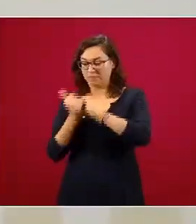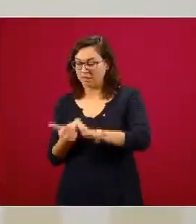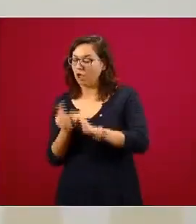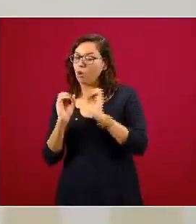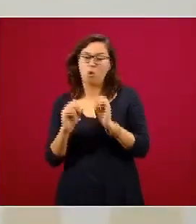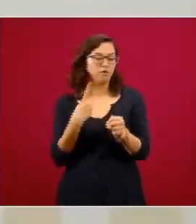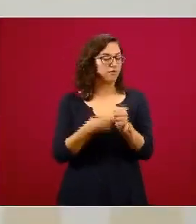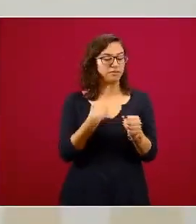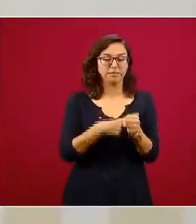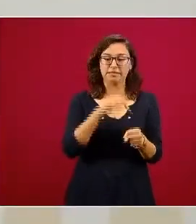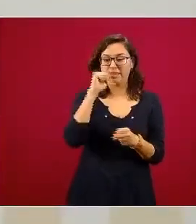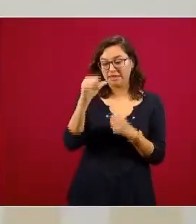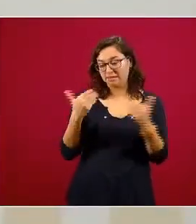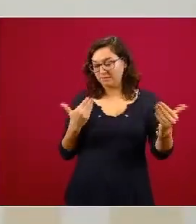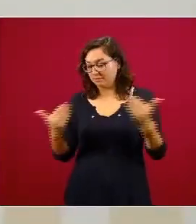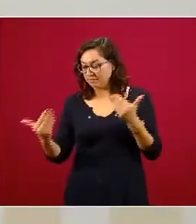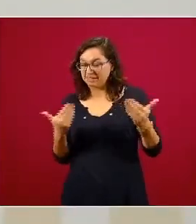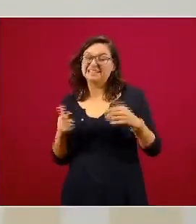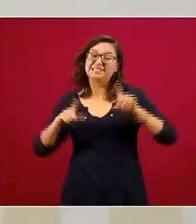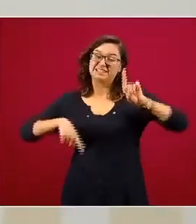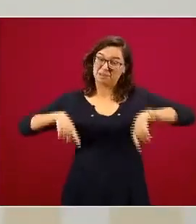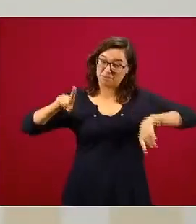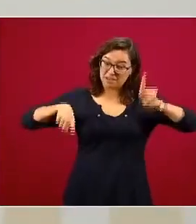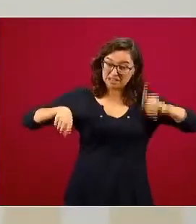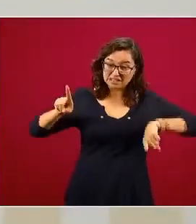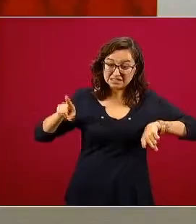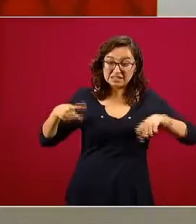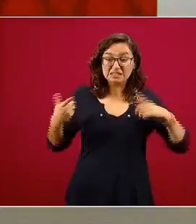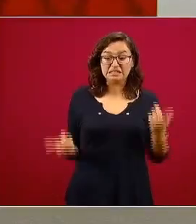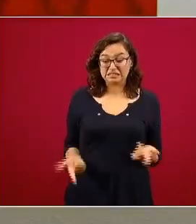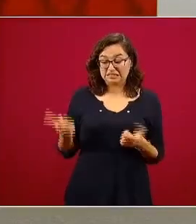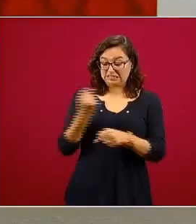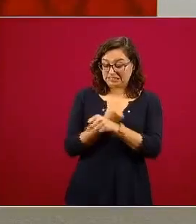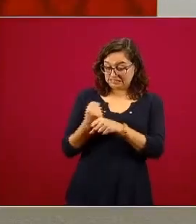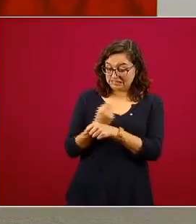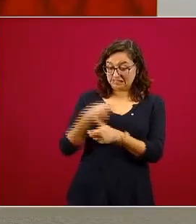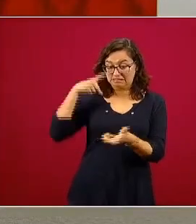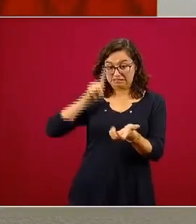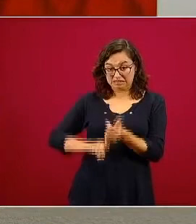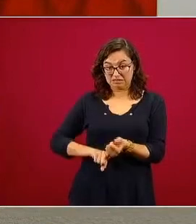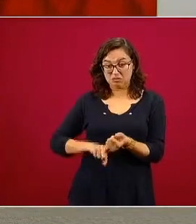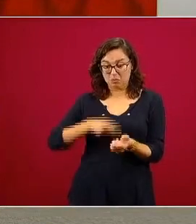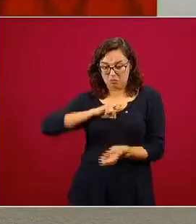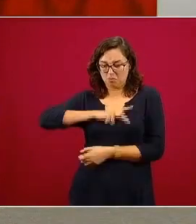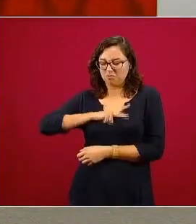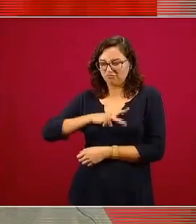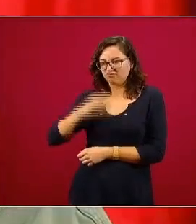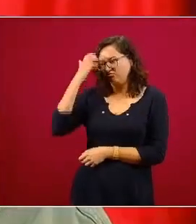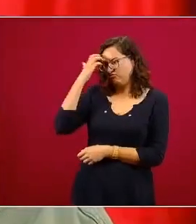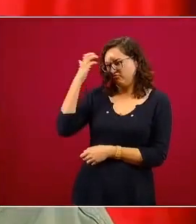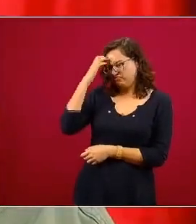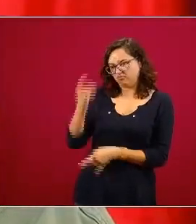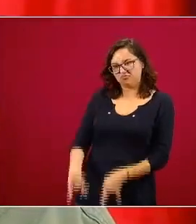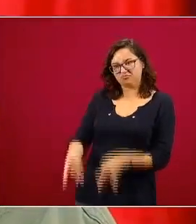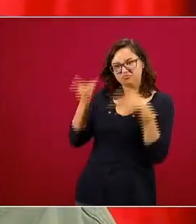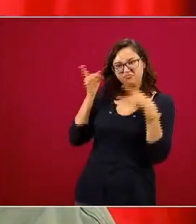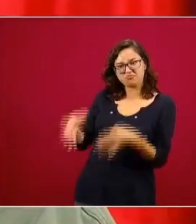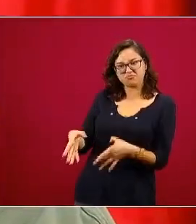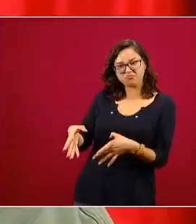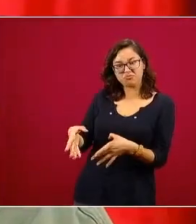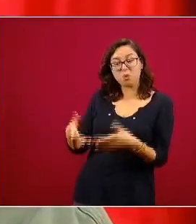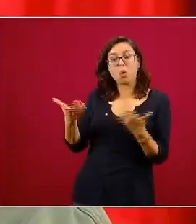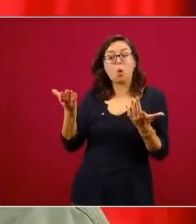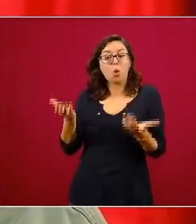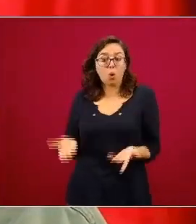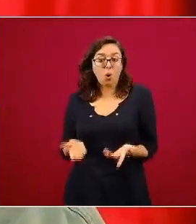hayamos desarrollado la enfermedad en muchos casos, si estos anticuerpos tienen la capacidad de neutralizar el virus o de neutralizar